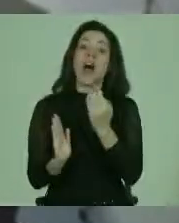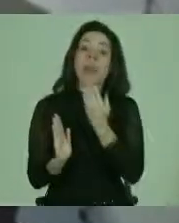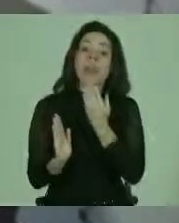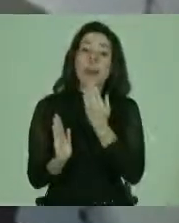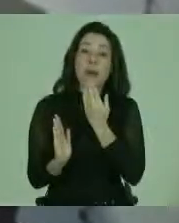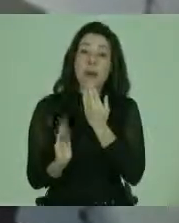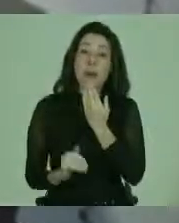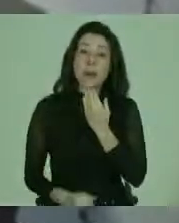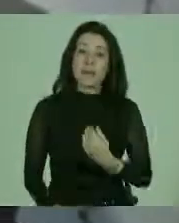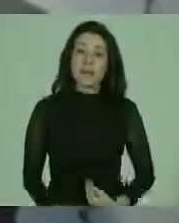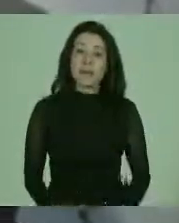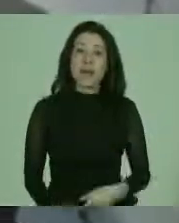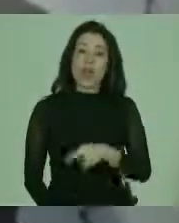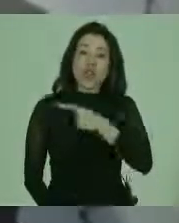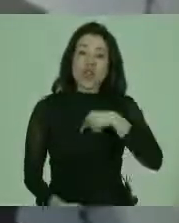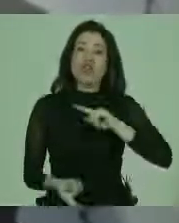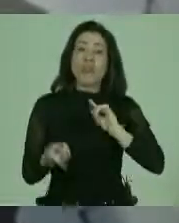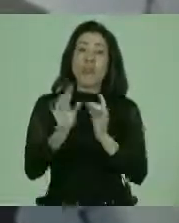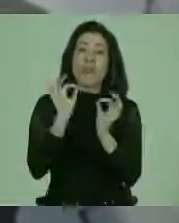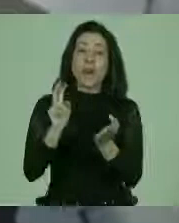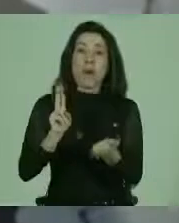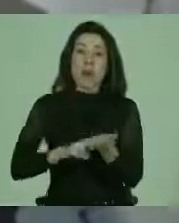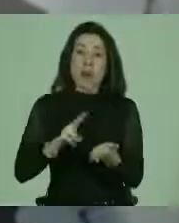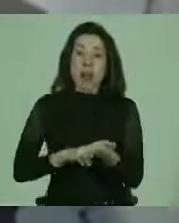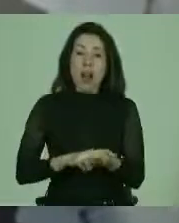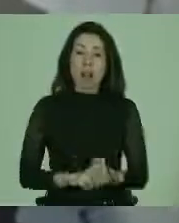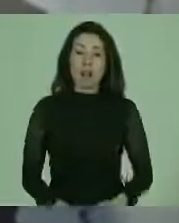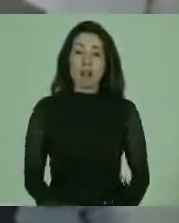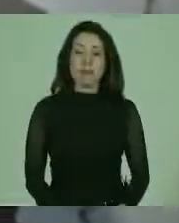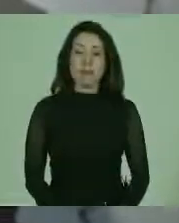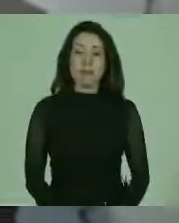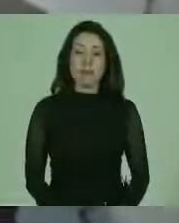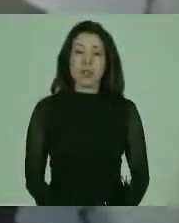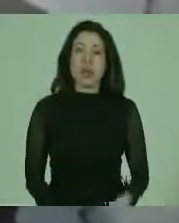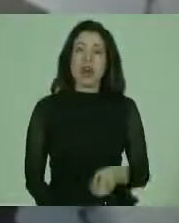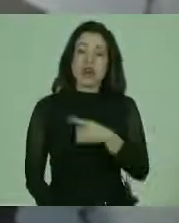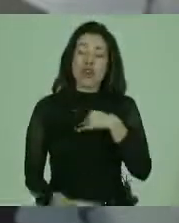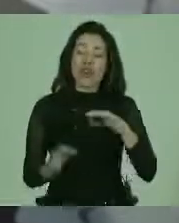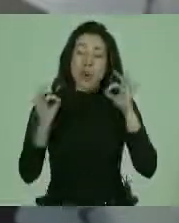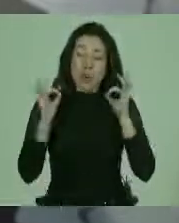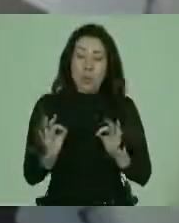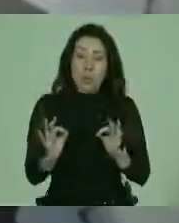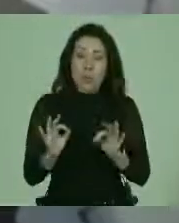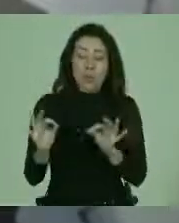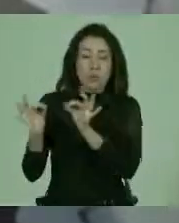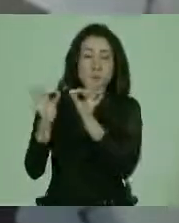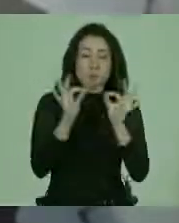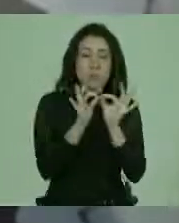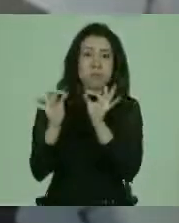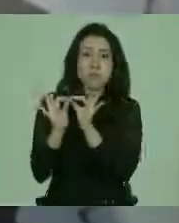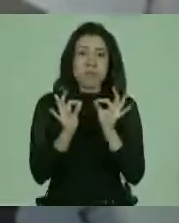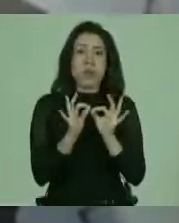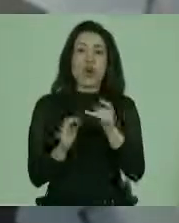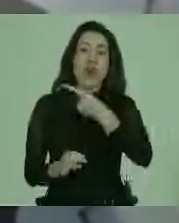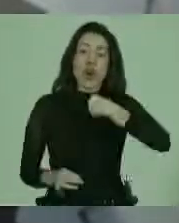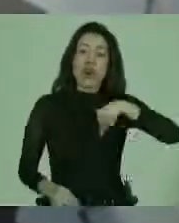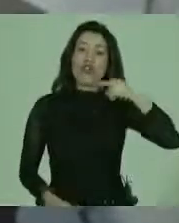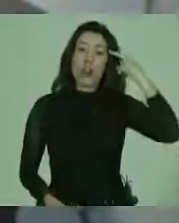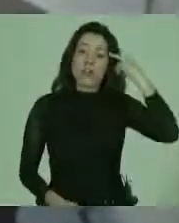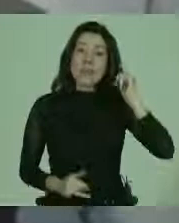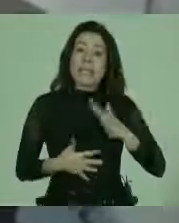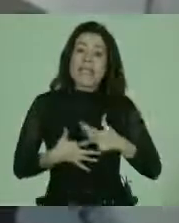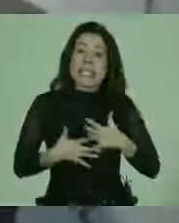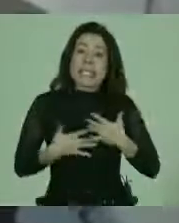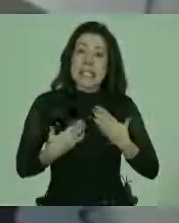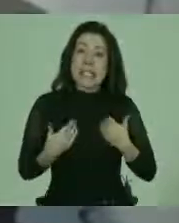hacemos lo materializamos somos consistentes con lo que nosotros estamos pensando y